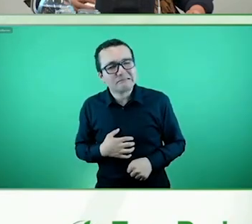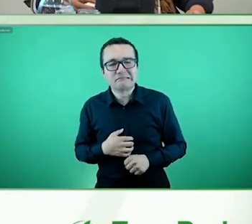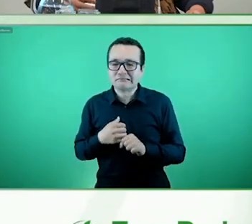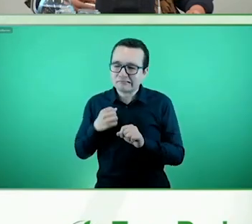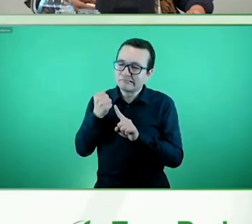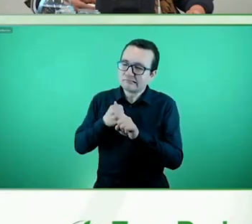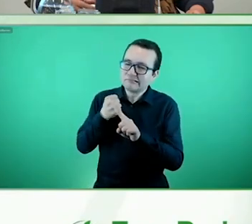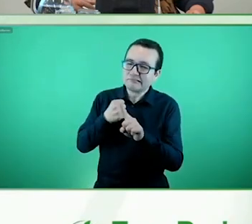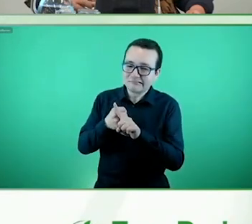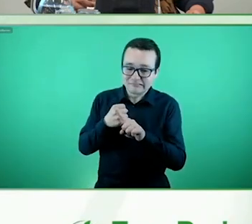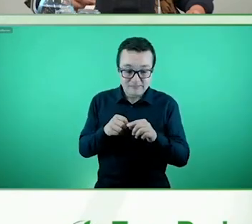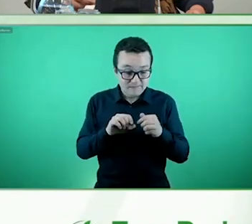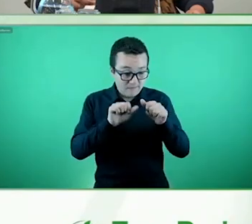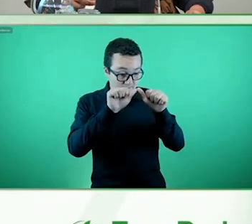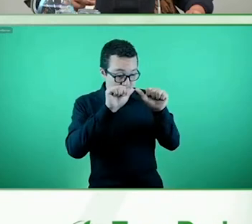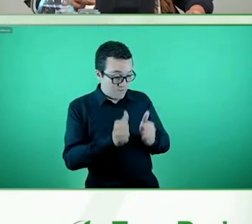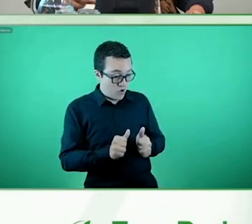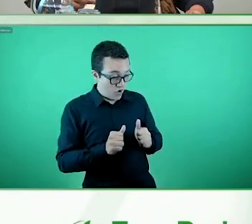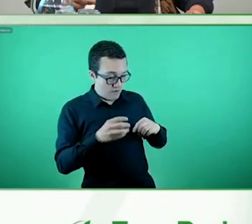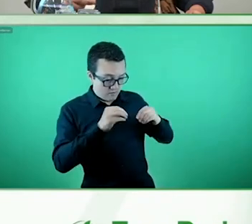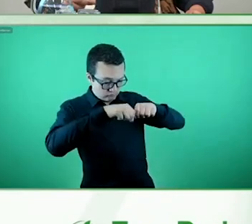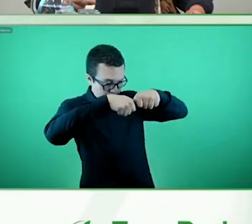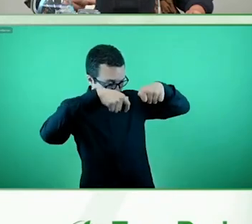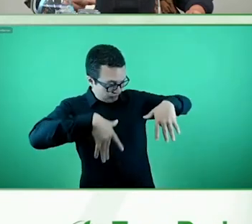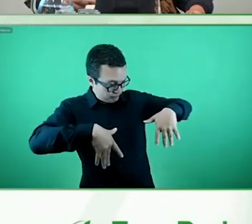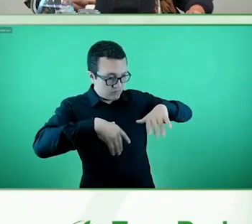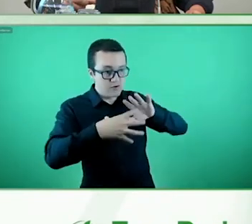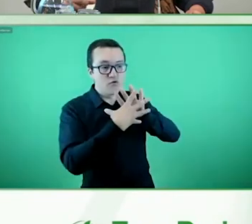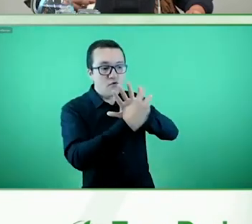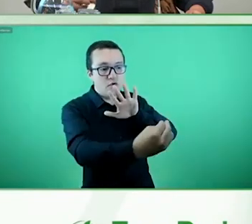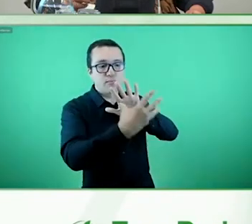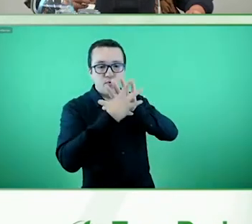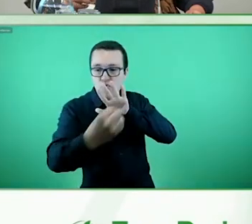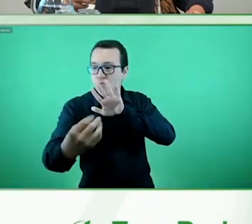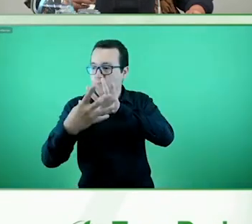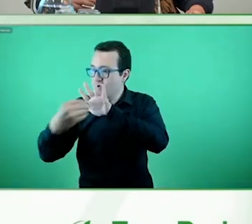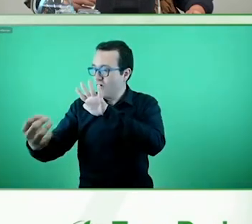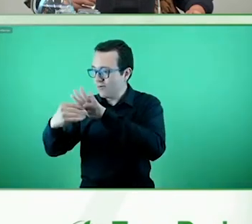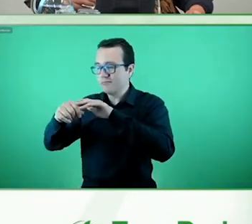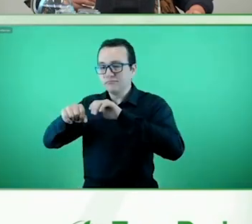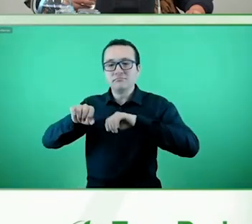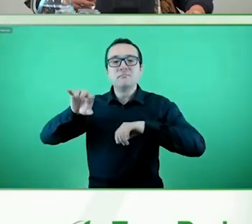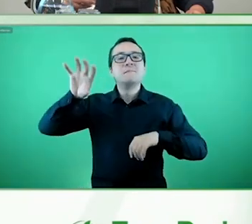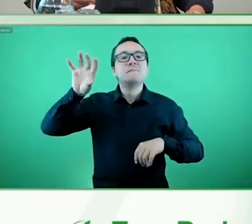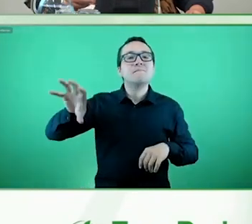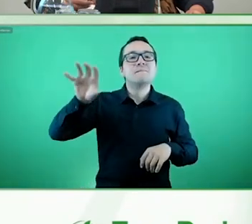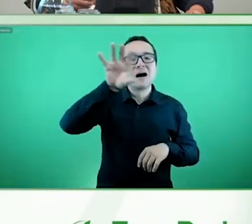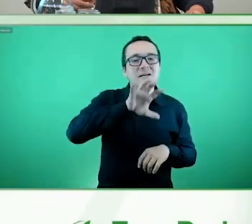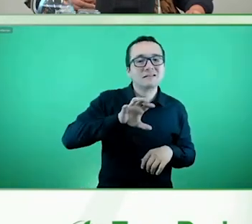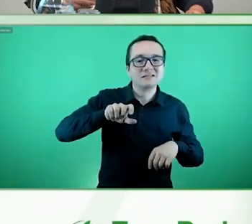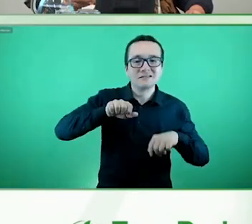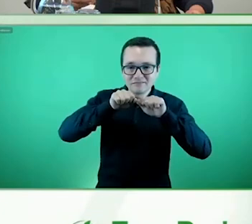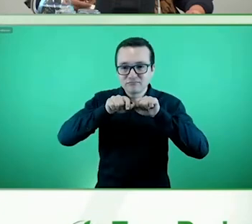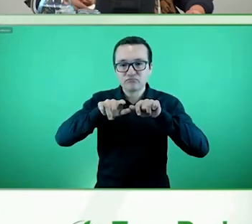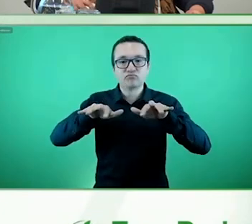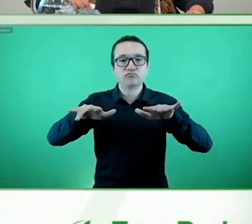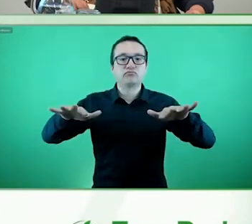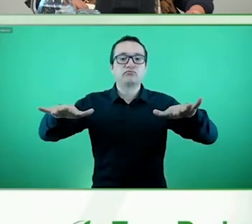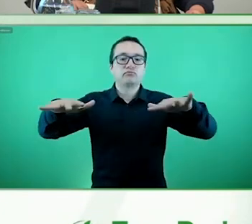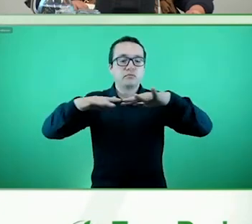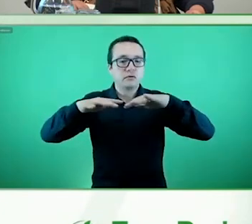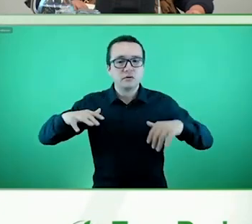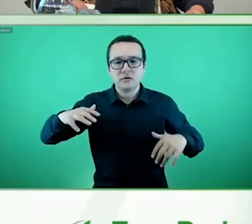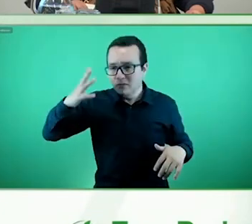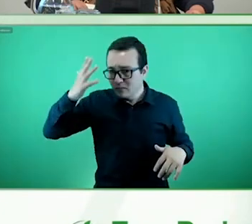países, especialmente porque hay algunas componentes que son relativamente simples